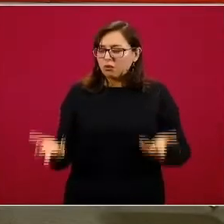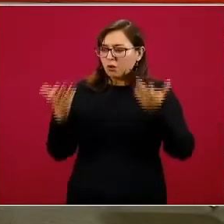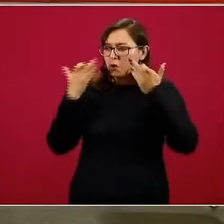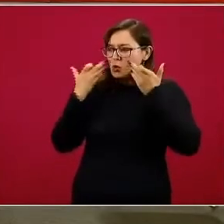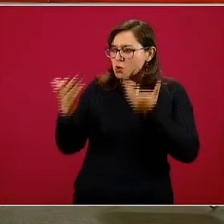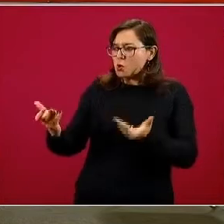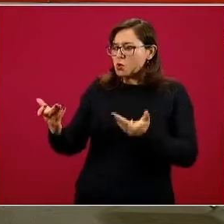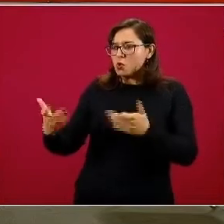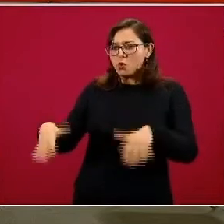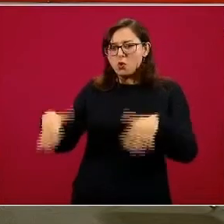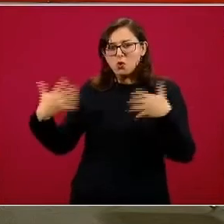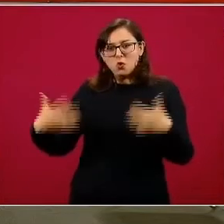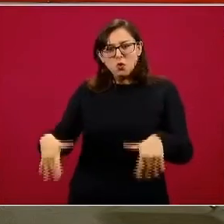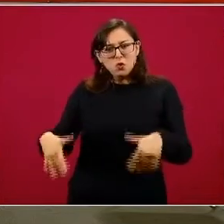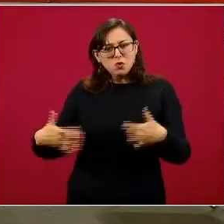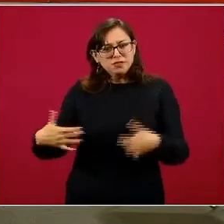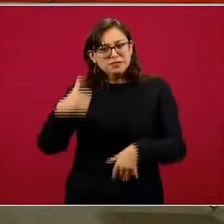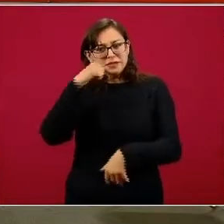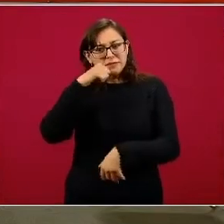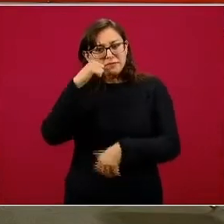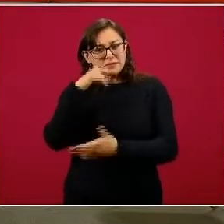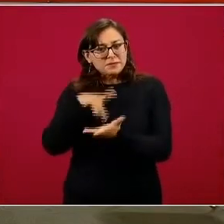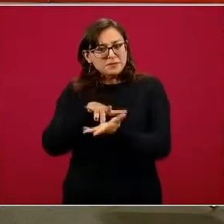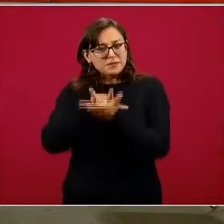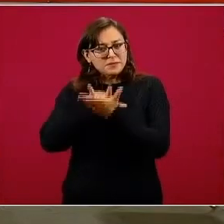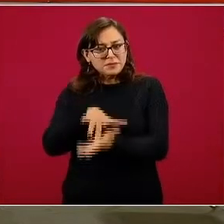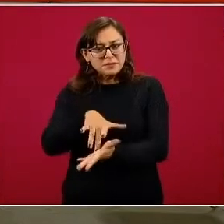solidaridad de nuestros connacionales.